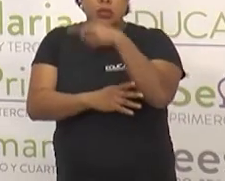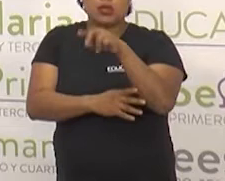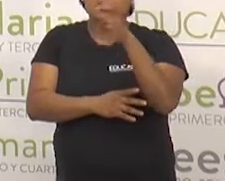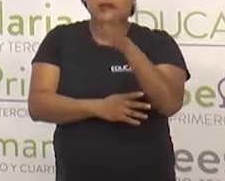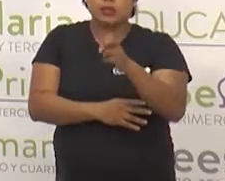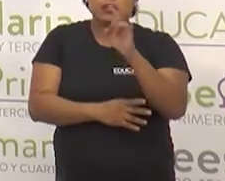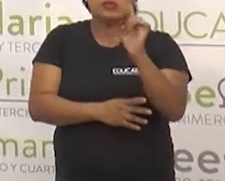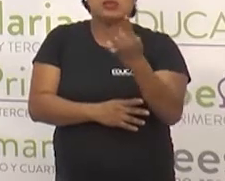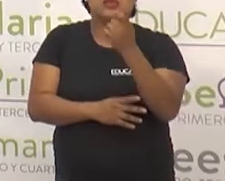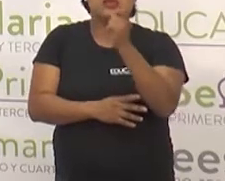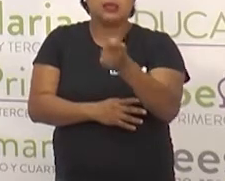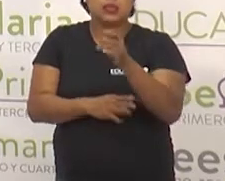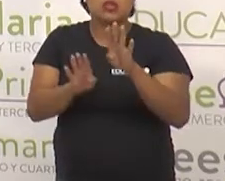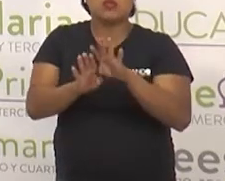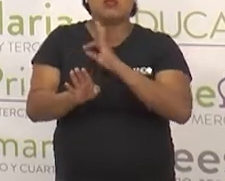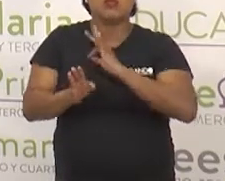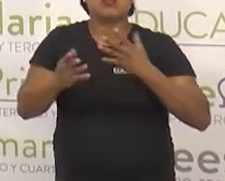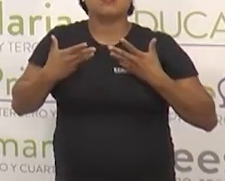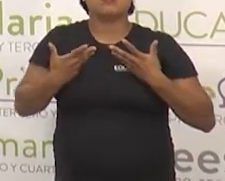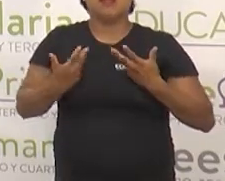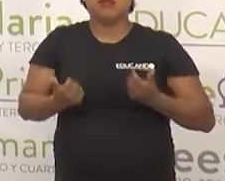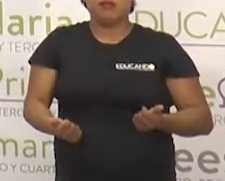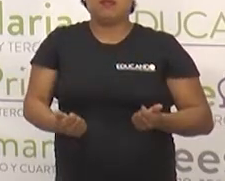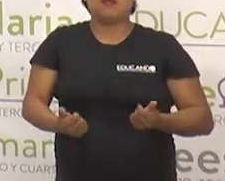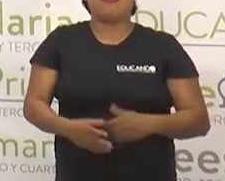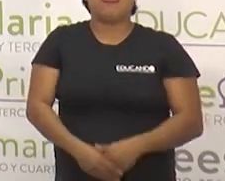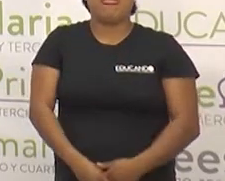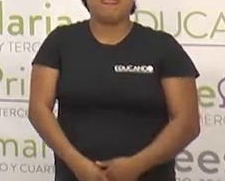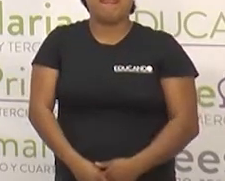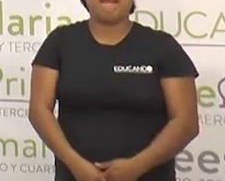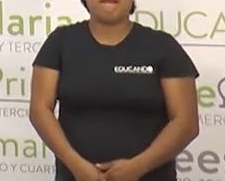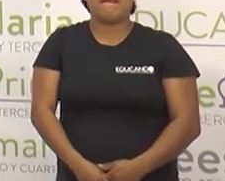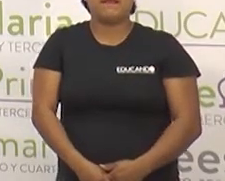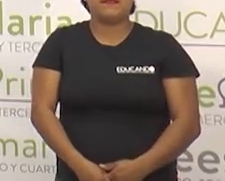necesarios para que ésta sea comprensible.